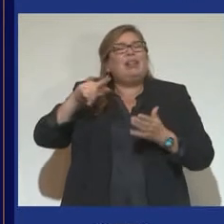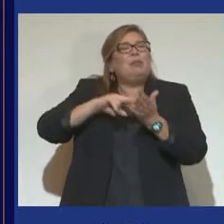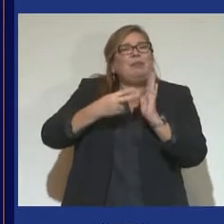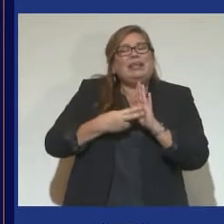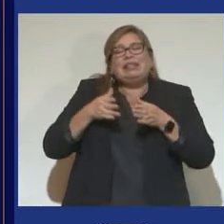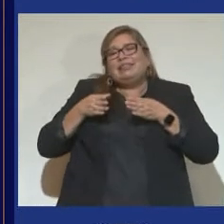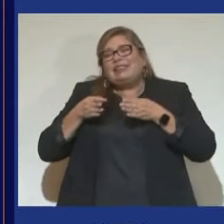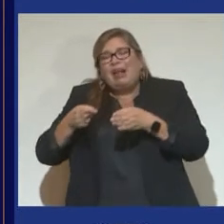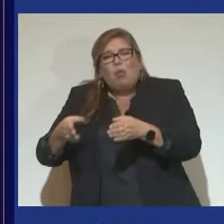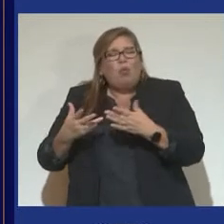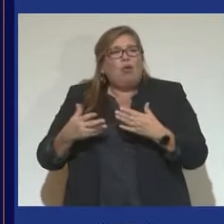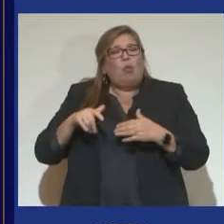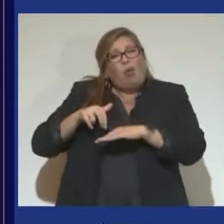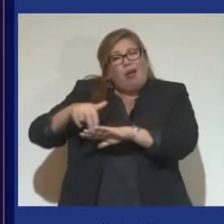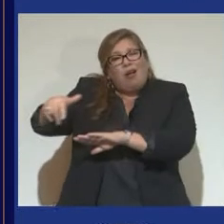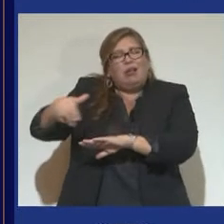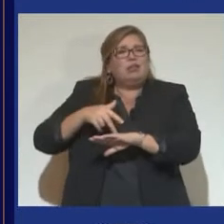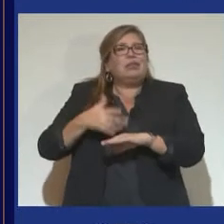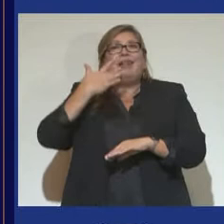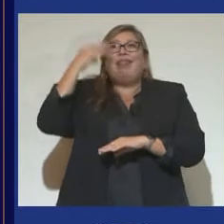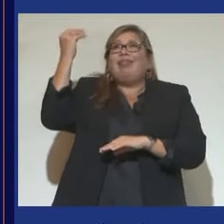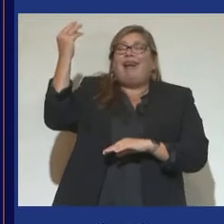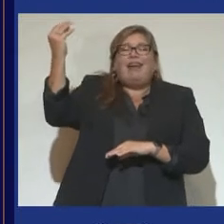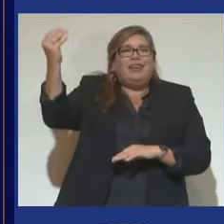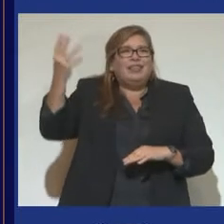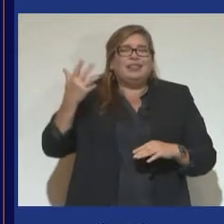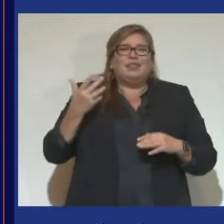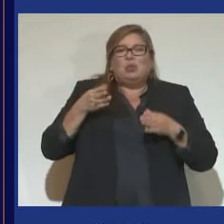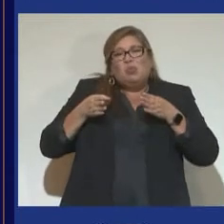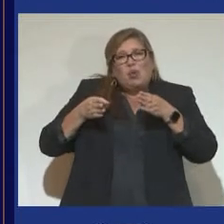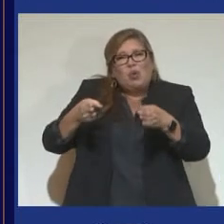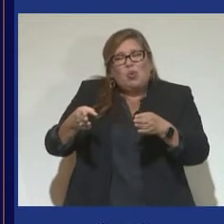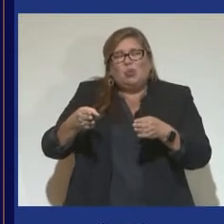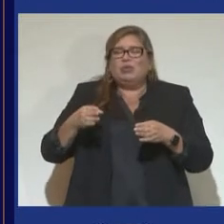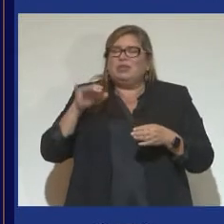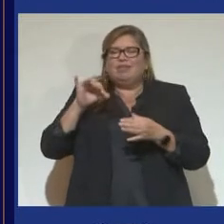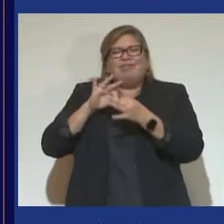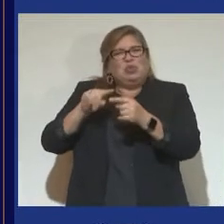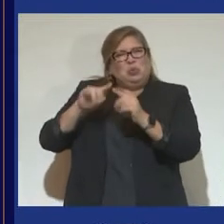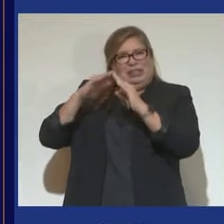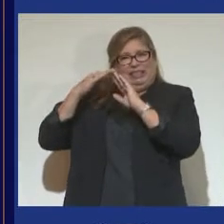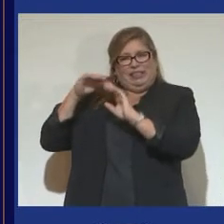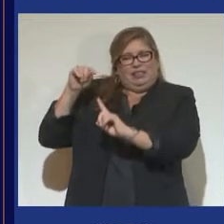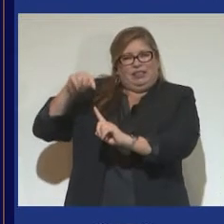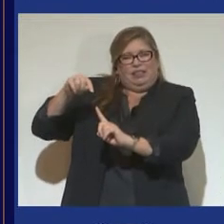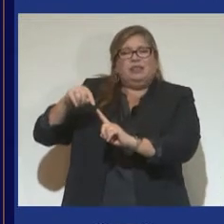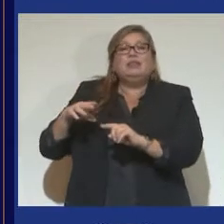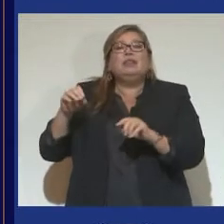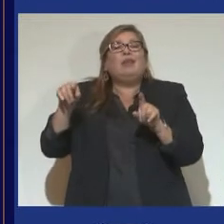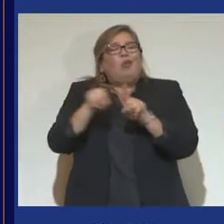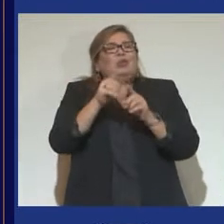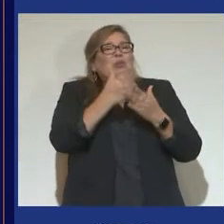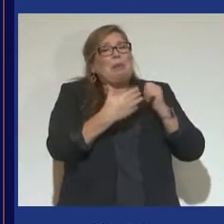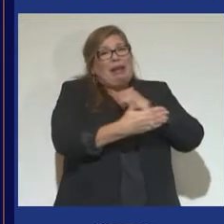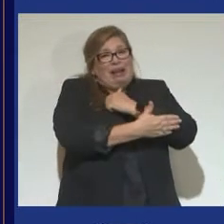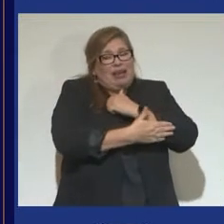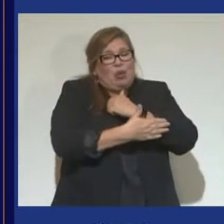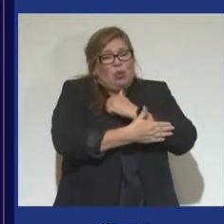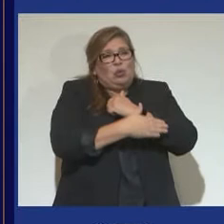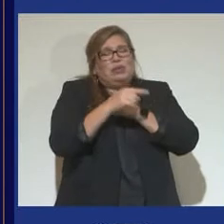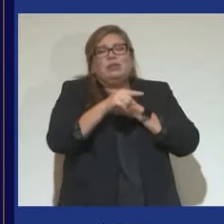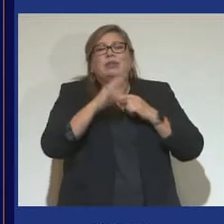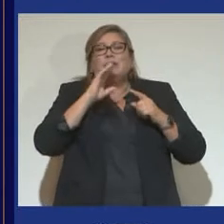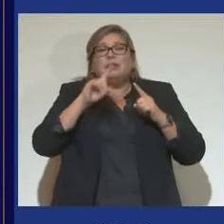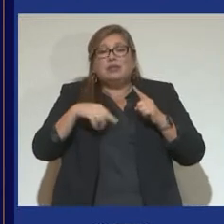construcción de luces de aceras calles eso no fue un impedimento de lo que se conversó en algunos condados